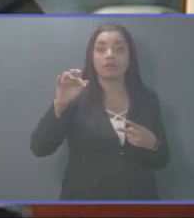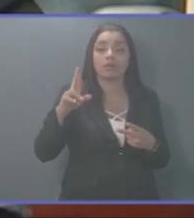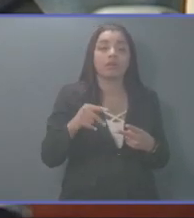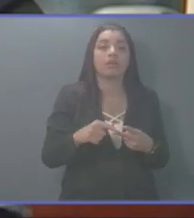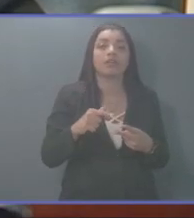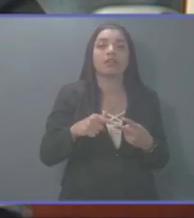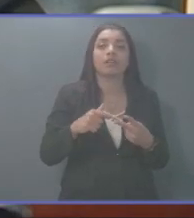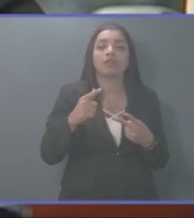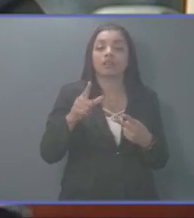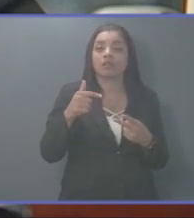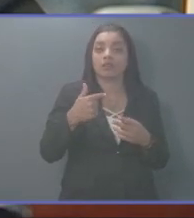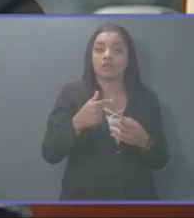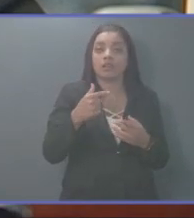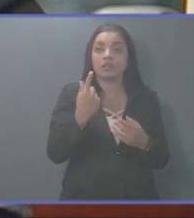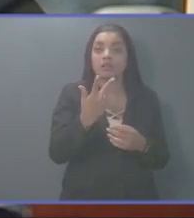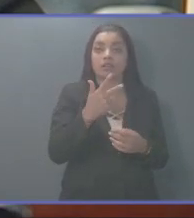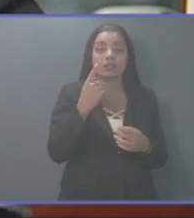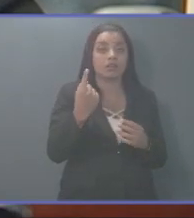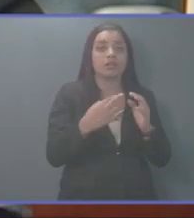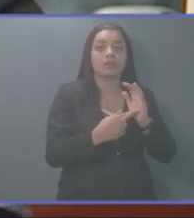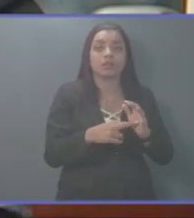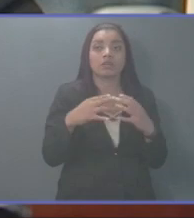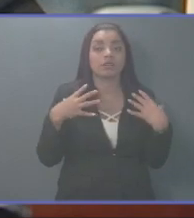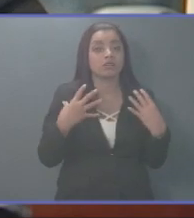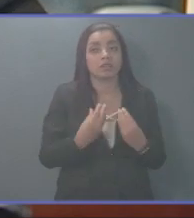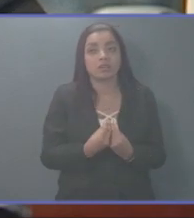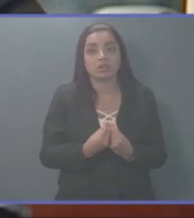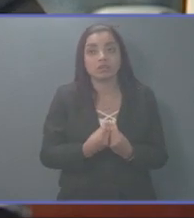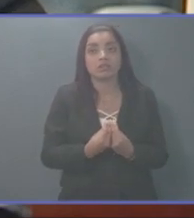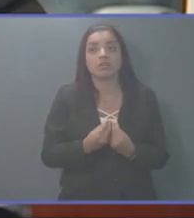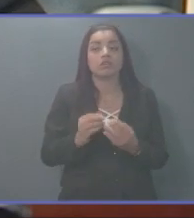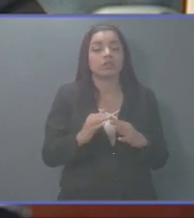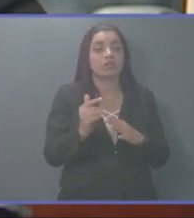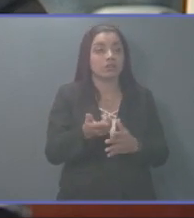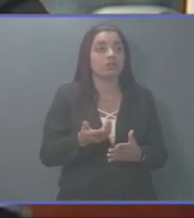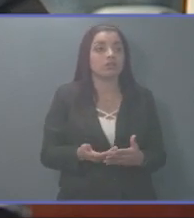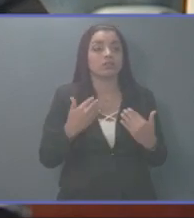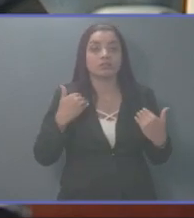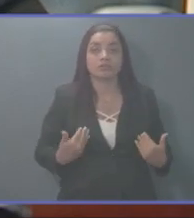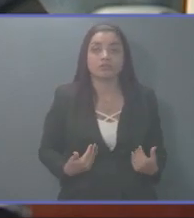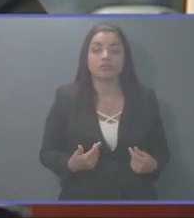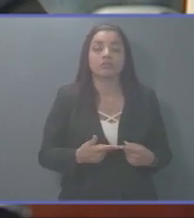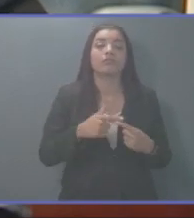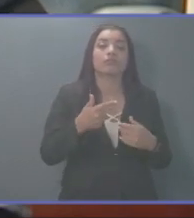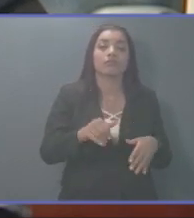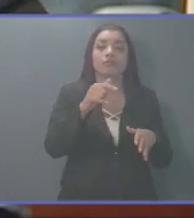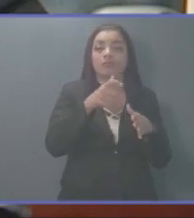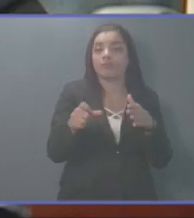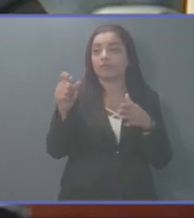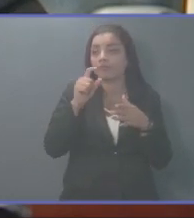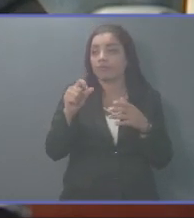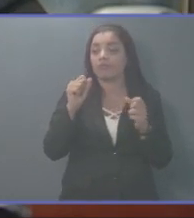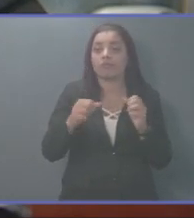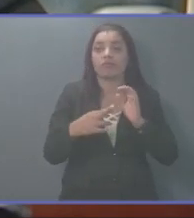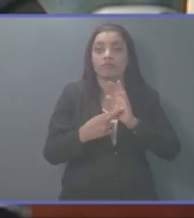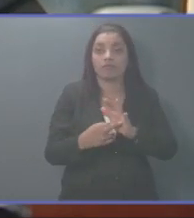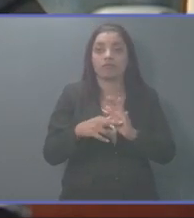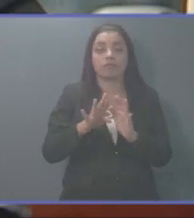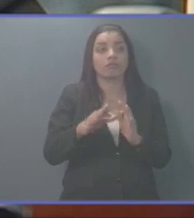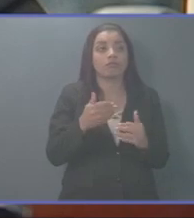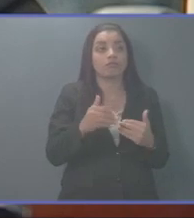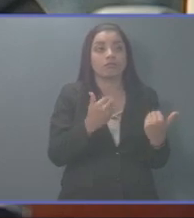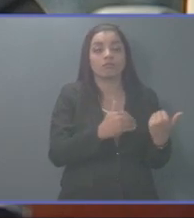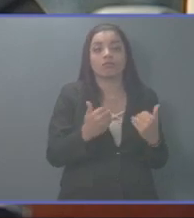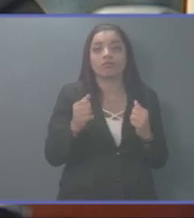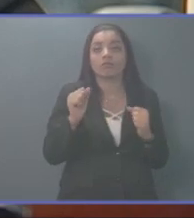República, G, 3 representantes de organizaciones de la sociedad civil de derechos humanos, Las instituciones serán representadas por sus titulares o por